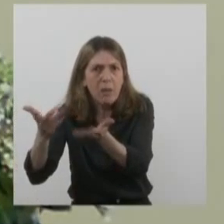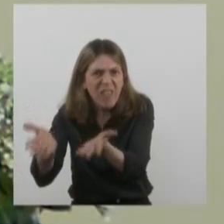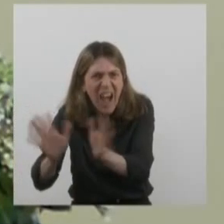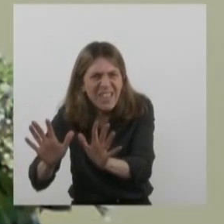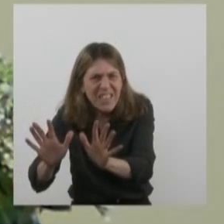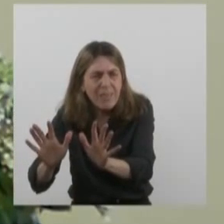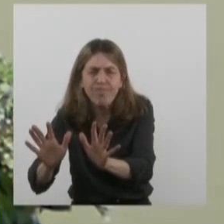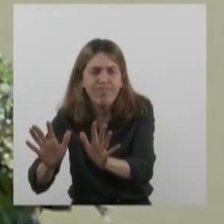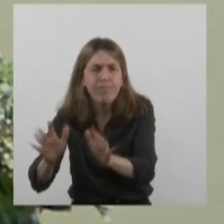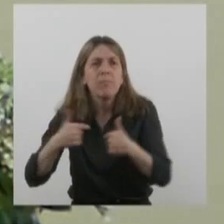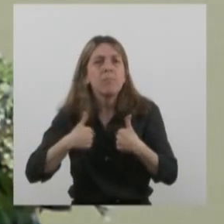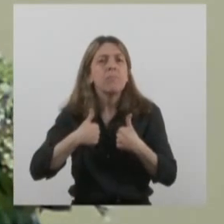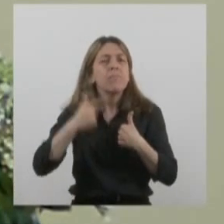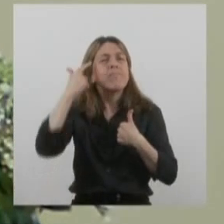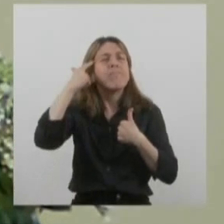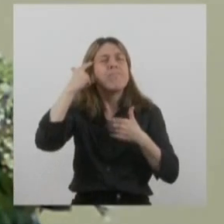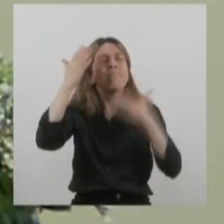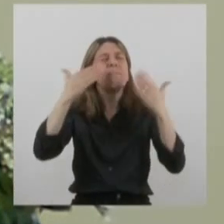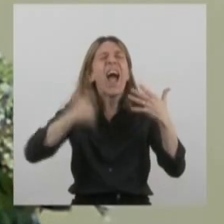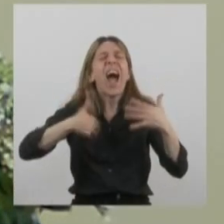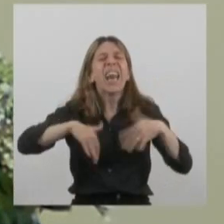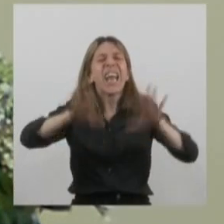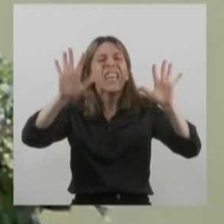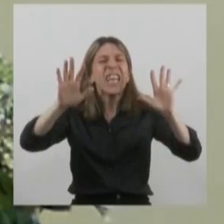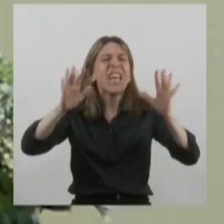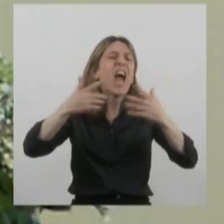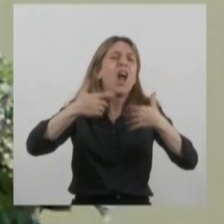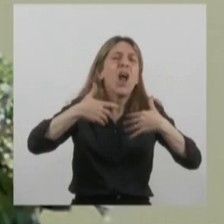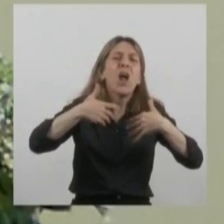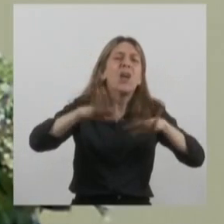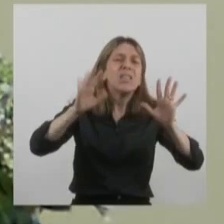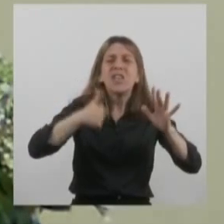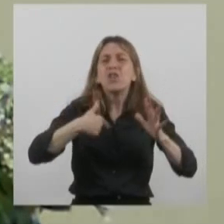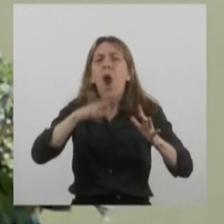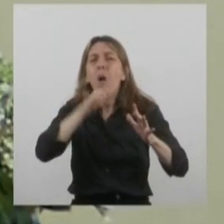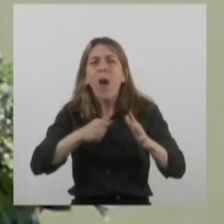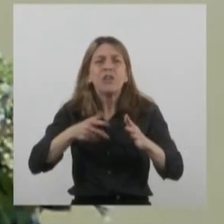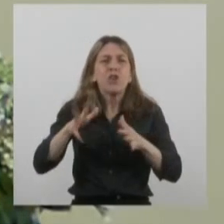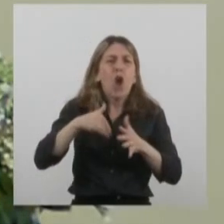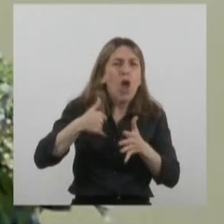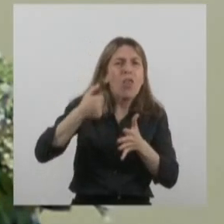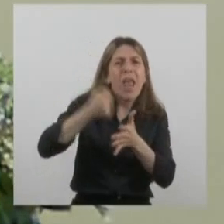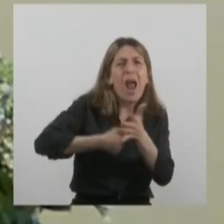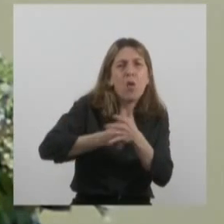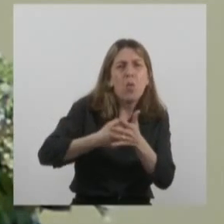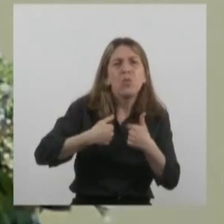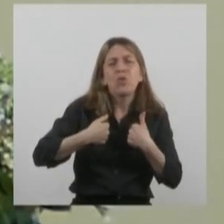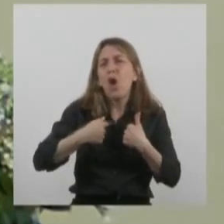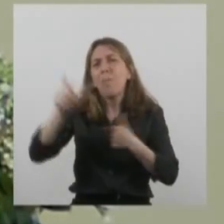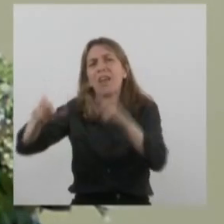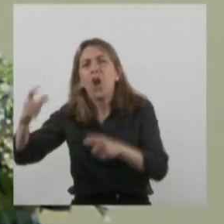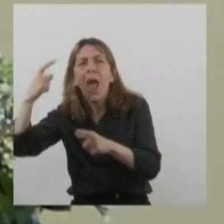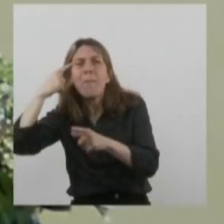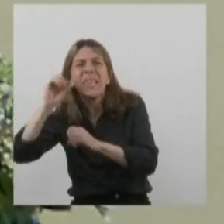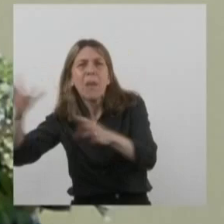Yo quiero pensar en esa Argentina de la unidad más allá de todo lo que escriben y de todo lo que soporto cotidianamente que escriben sobre mí, sobre